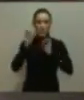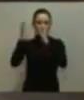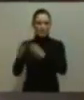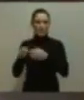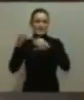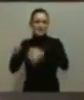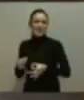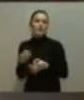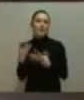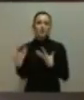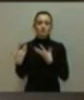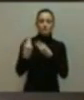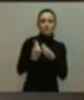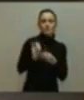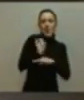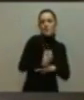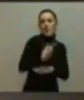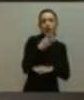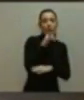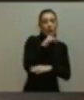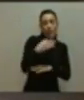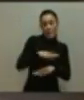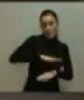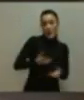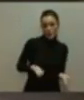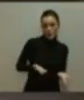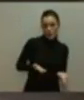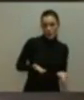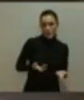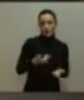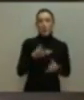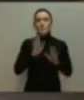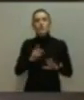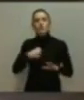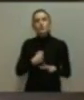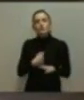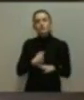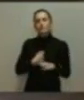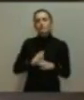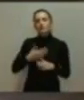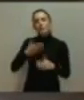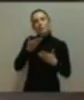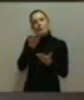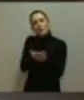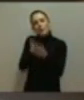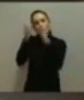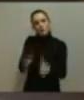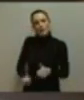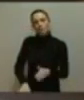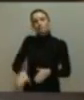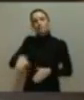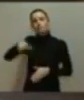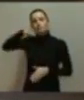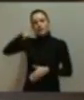Garfi del IBEX 35. Pero en todo caso, le pido que madure, que no se enfade si a las reuniones no van quien